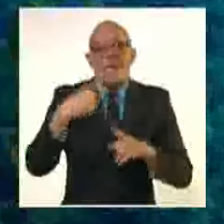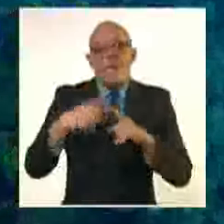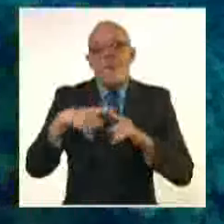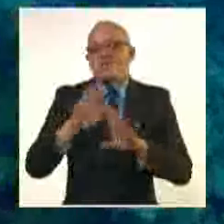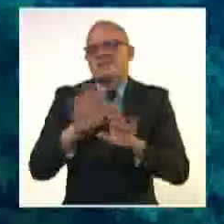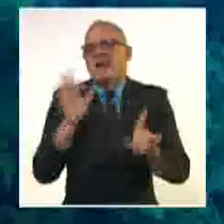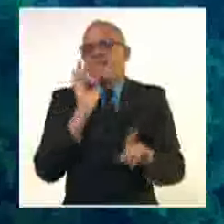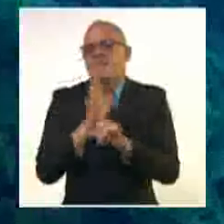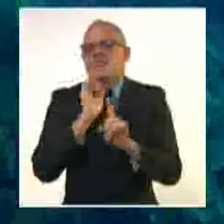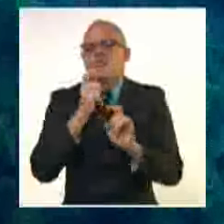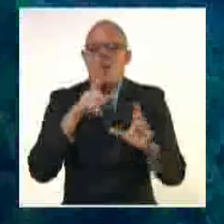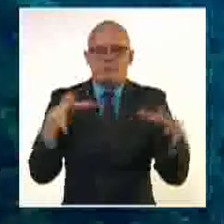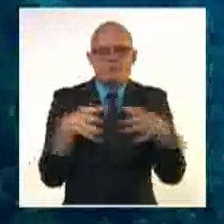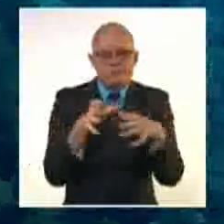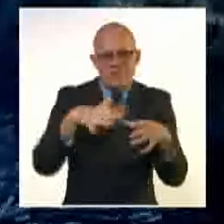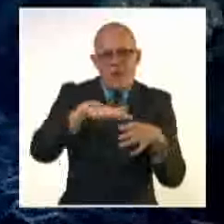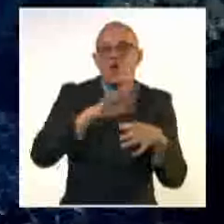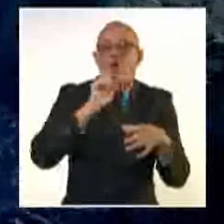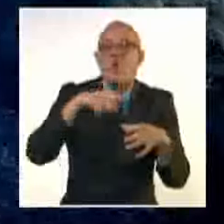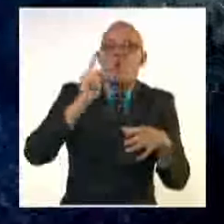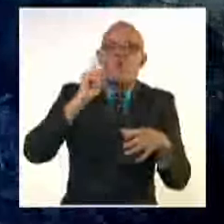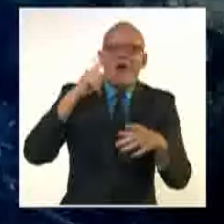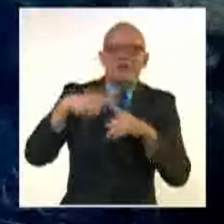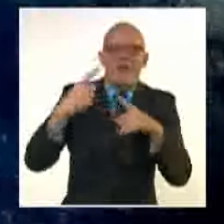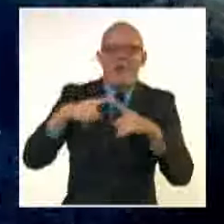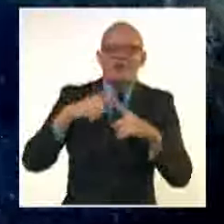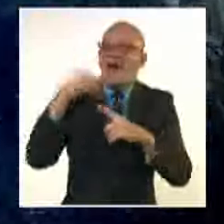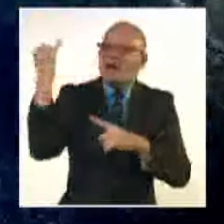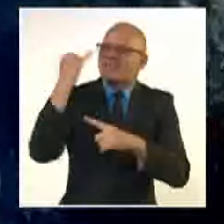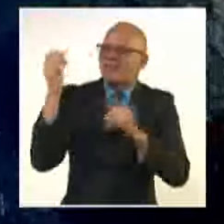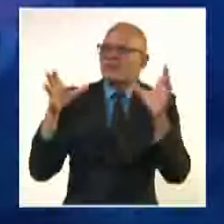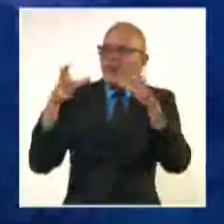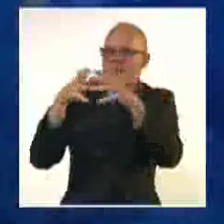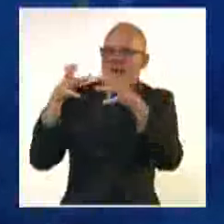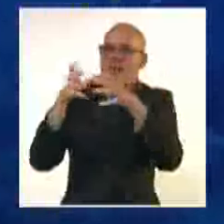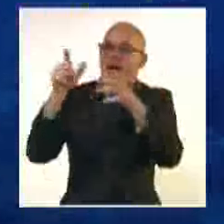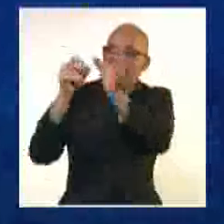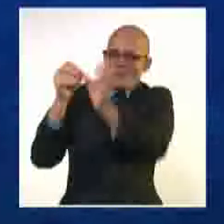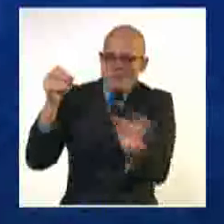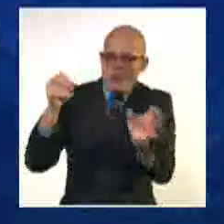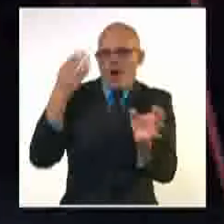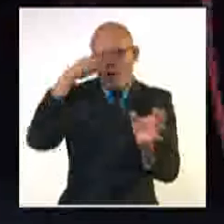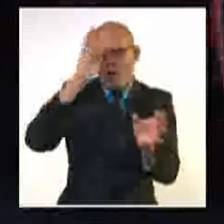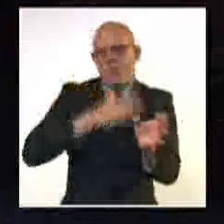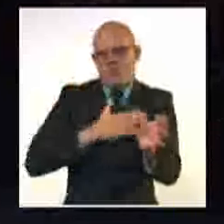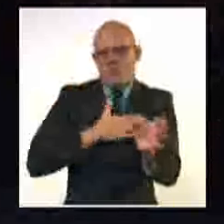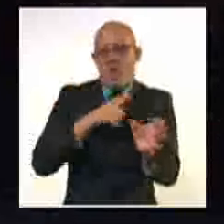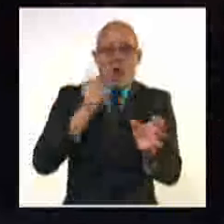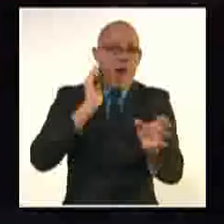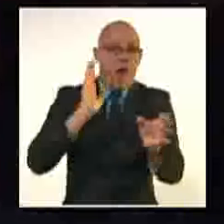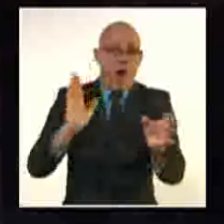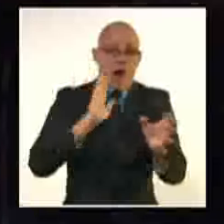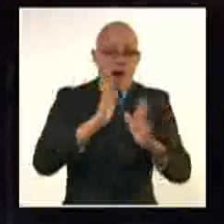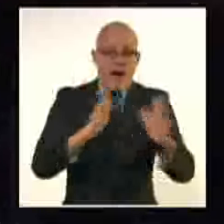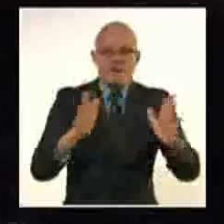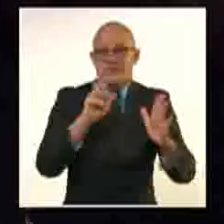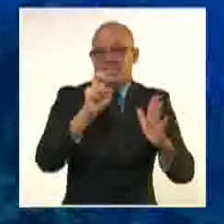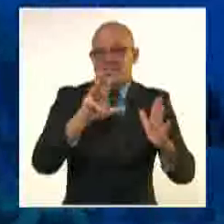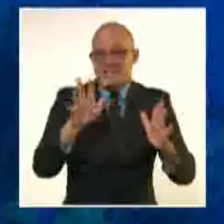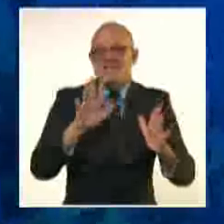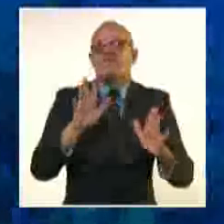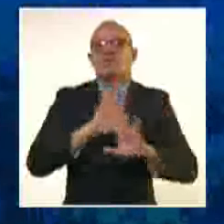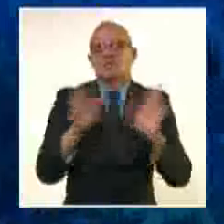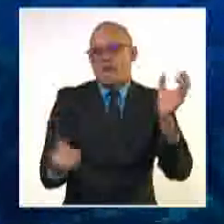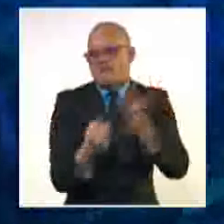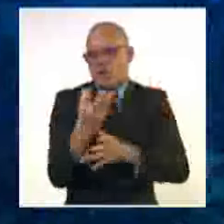Cuba dentro de la Sociedad Internacional de Arrecifes de Coral como uno de los hechos trascendentales de 2025 para su área del conocimiento.